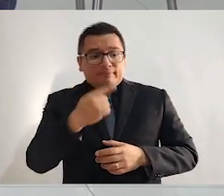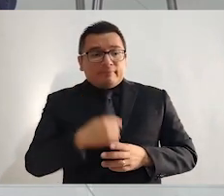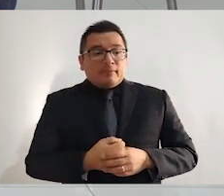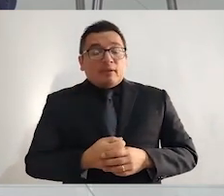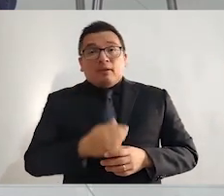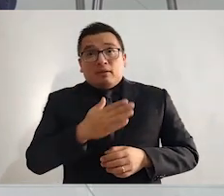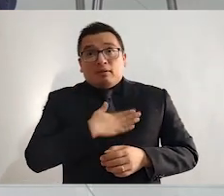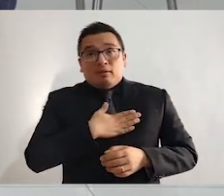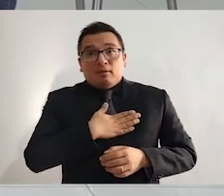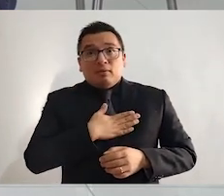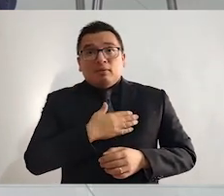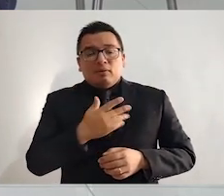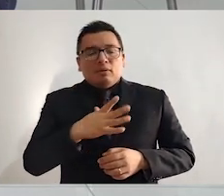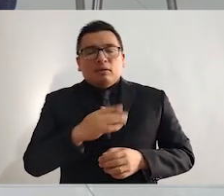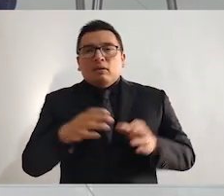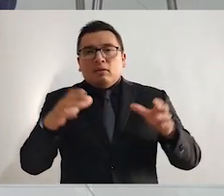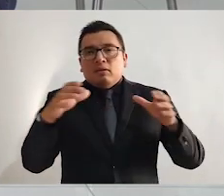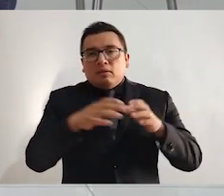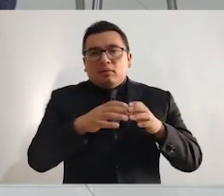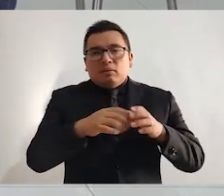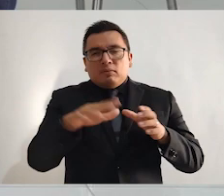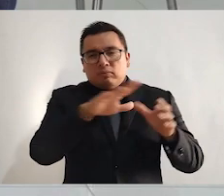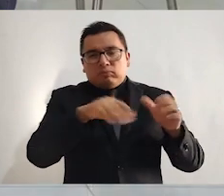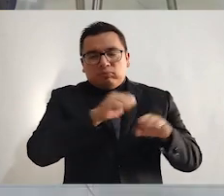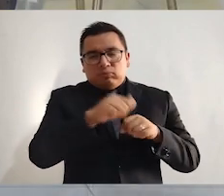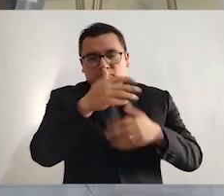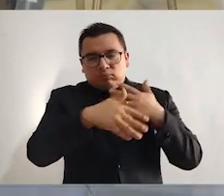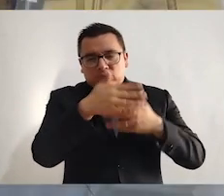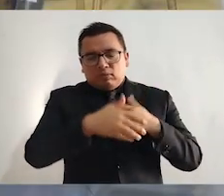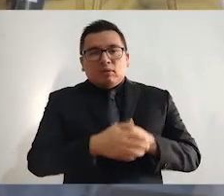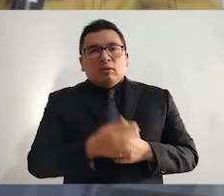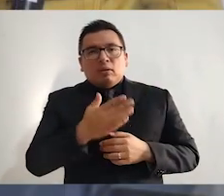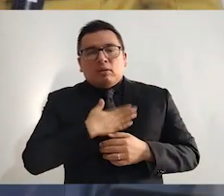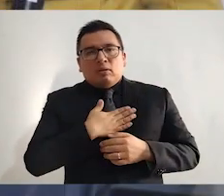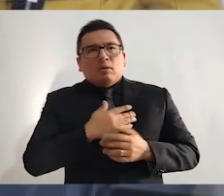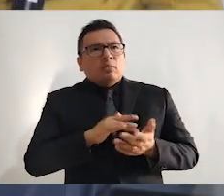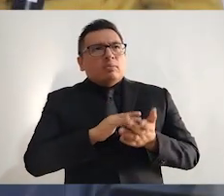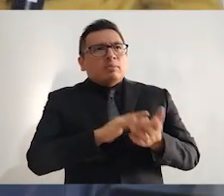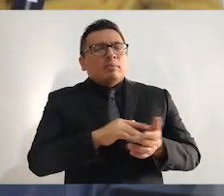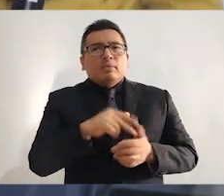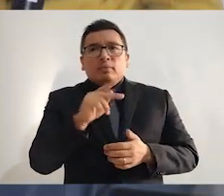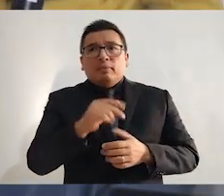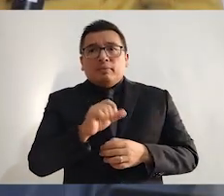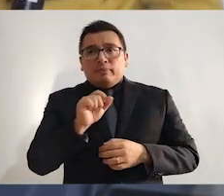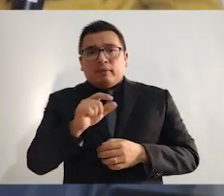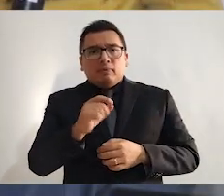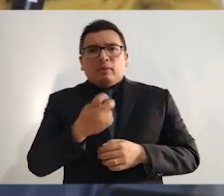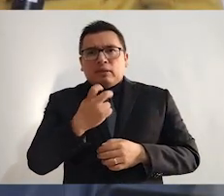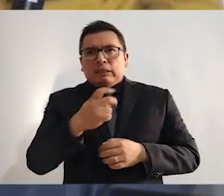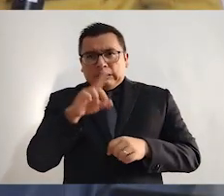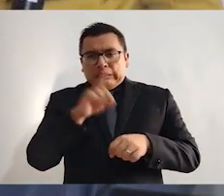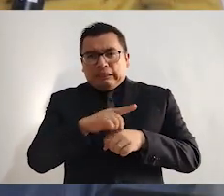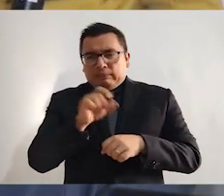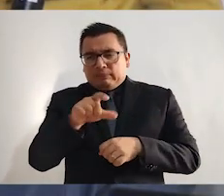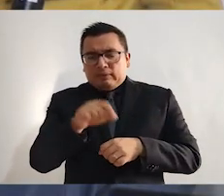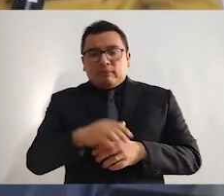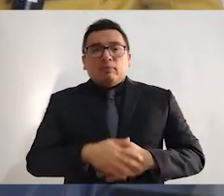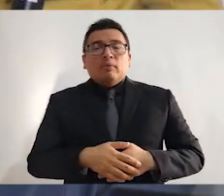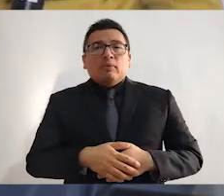Precisamente yo estuve participando en uno de los comités, en el Comité Distrital 15, ahí estuve participando, pero también ese día, el día de la